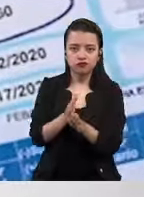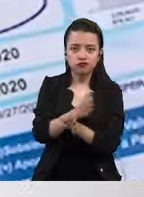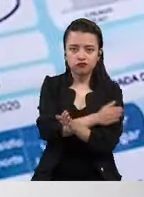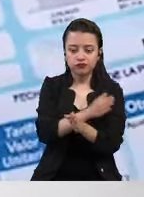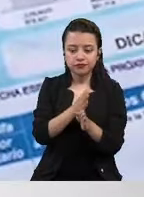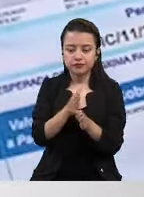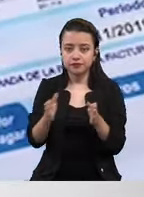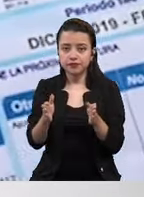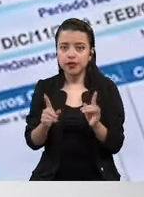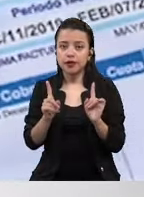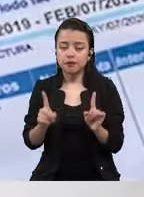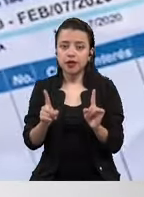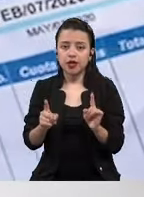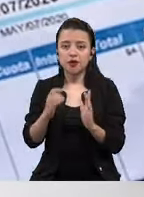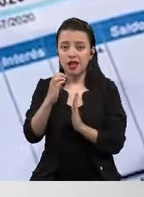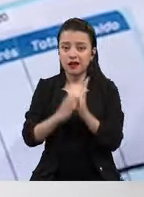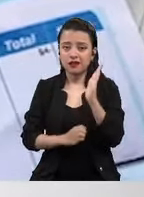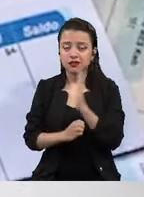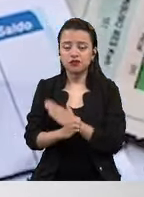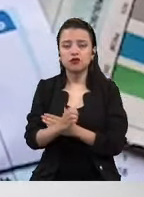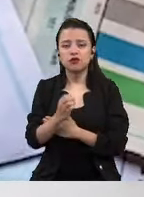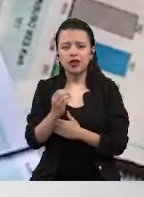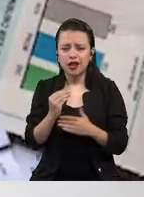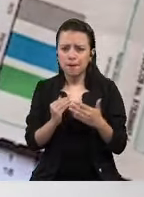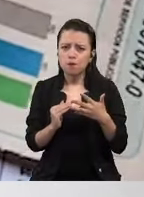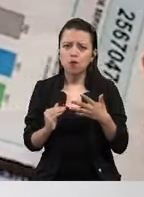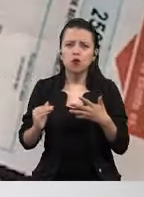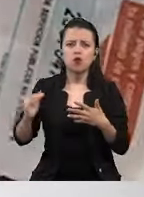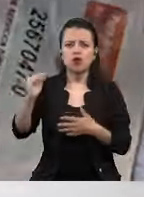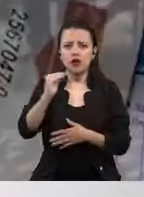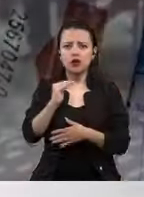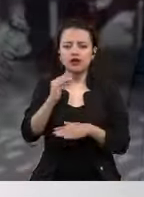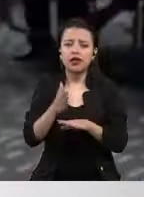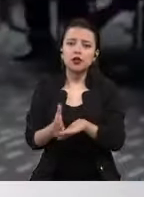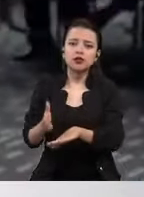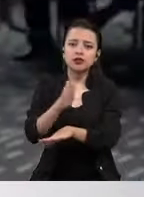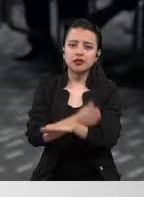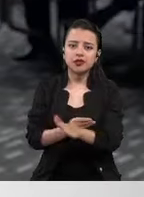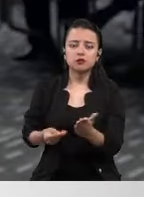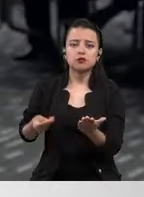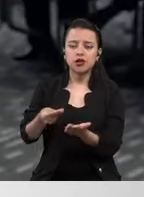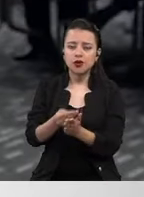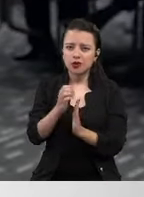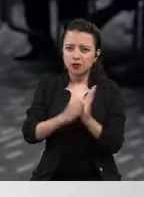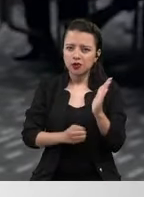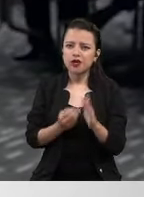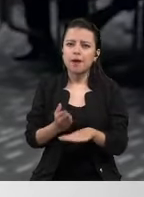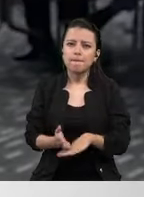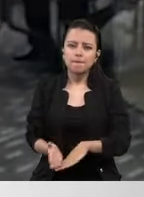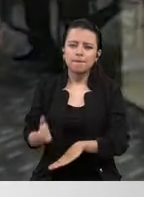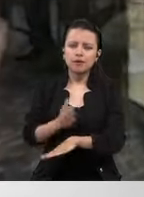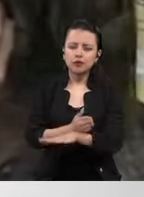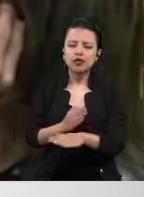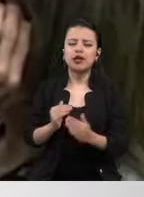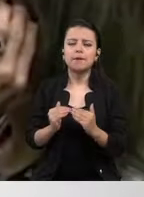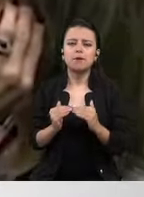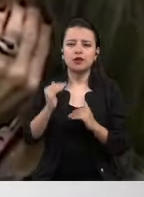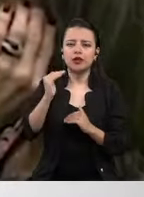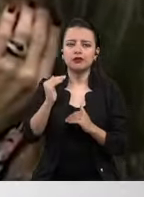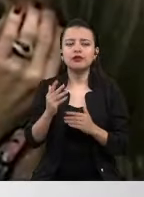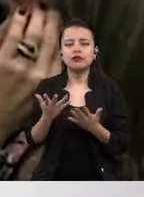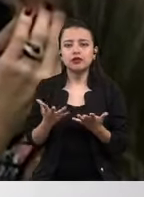esto porque las retenciones eran demasiado altas y los anticipos eran demasiado altos también entonces gran parte de los